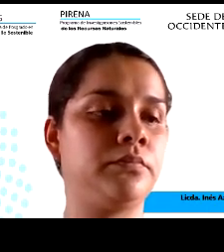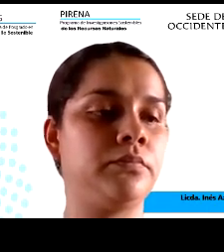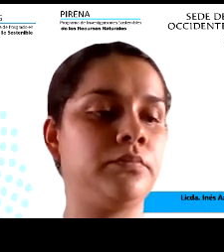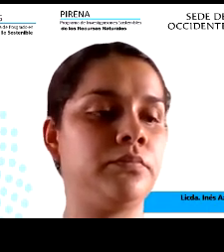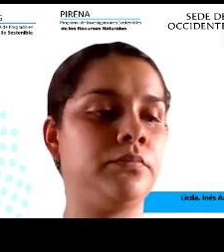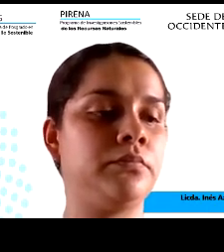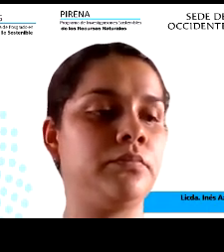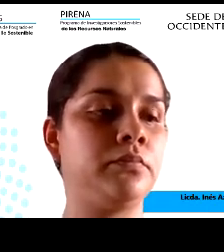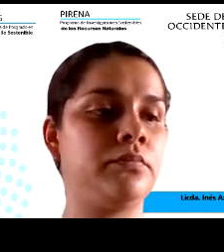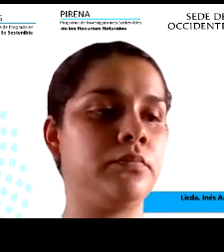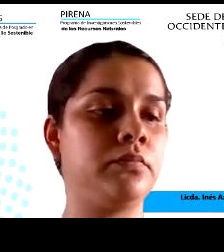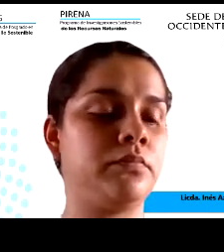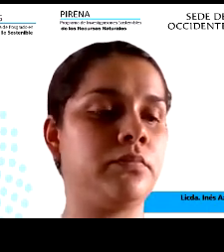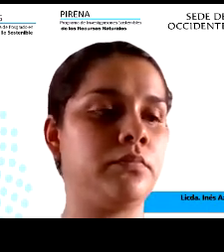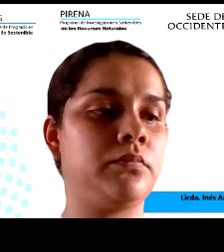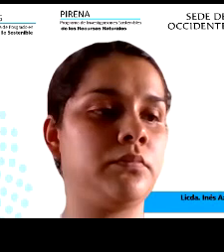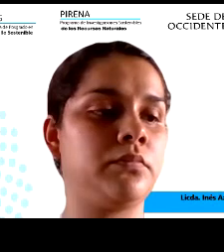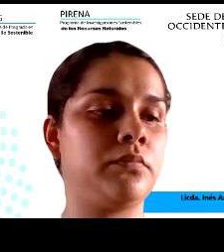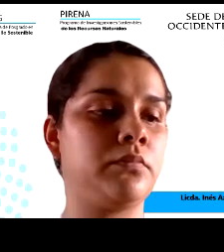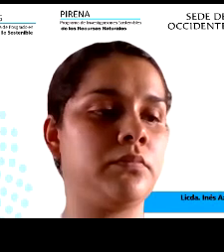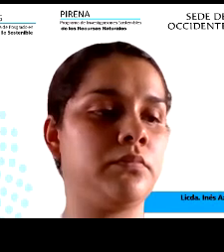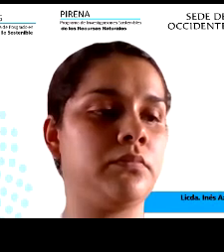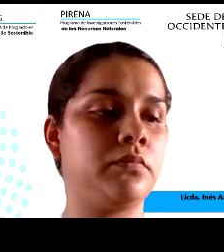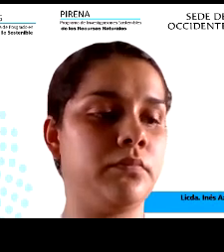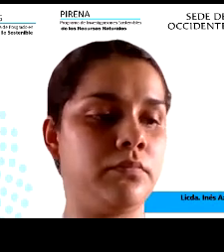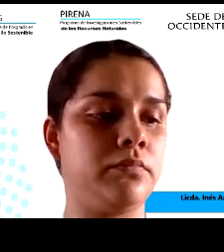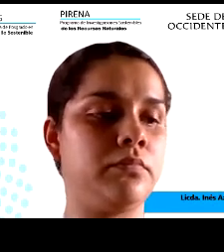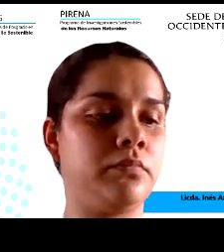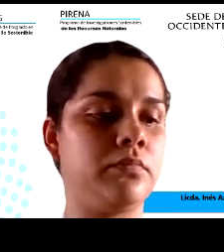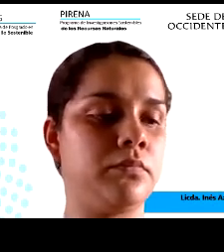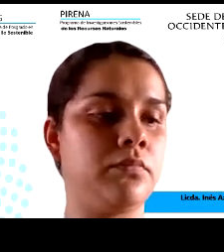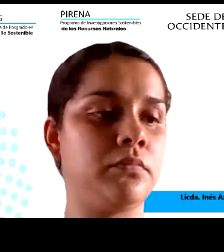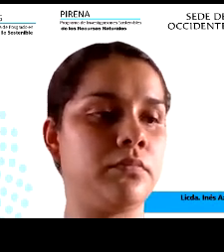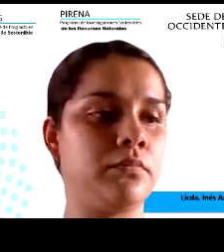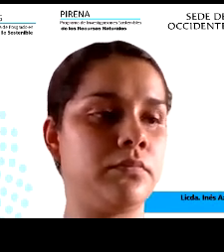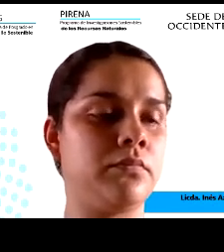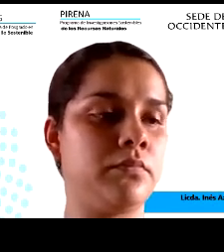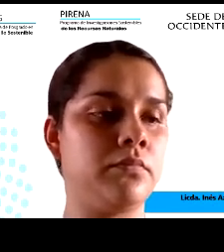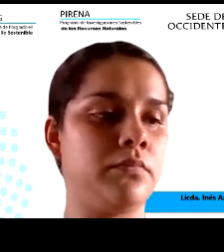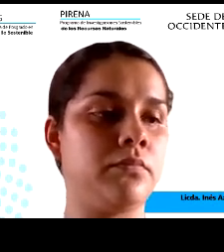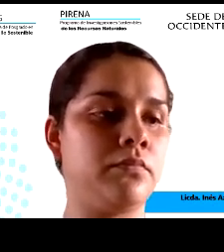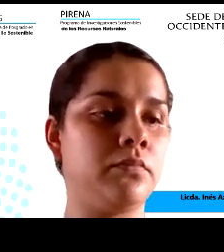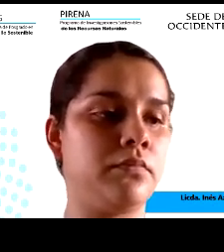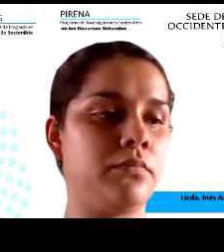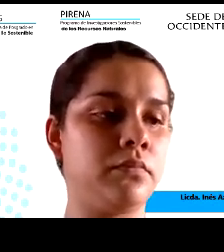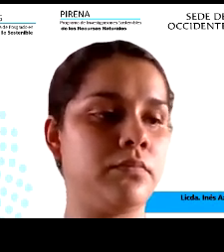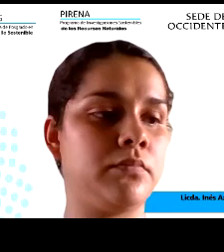pues, yo estoy ahorita destacado, pues me gustaría hacerlo casi que para todos los proyectos, pero bueno, hay diferentes